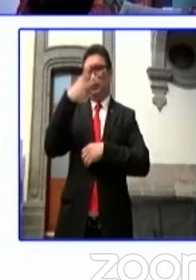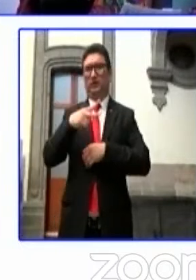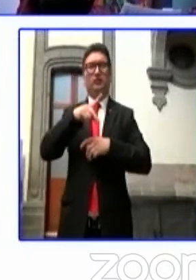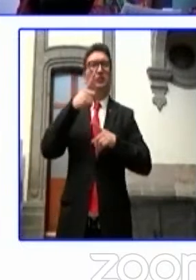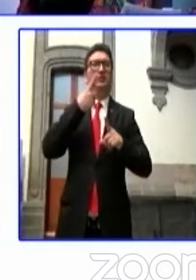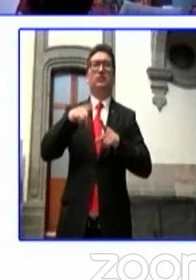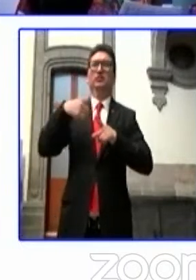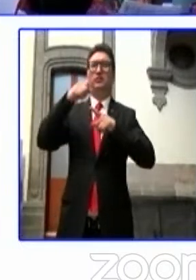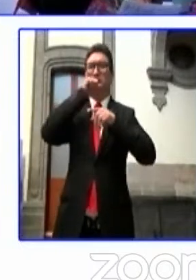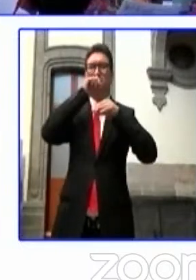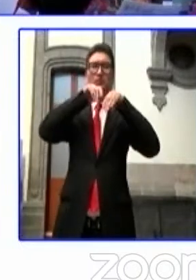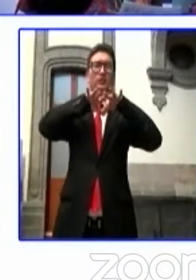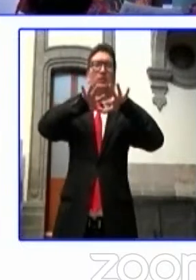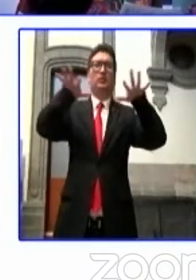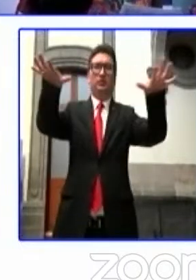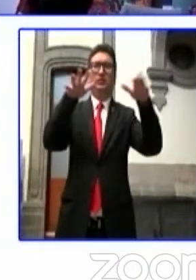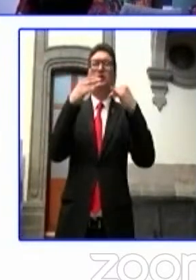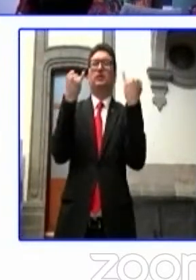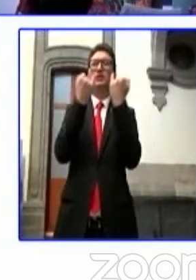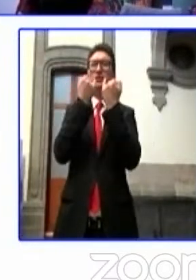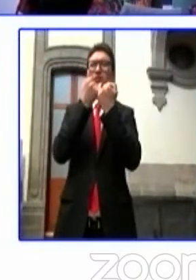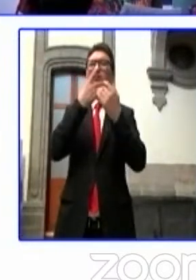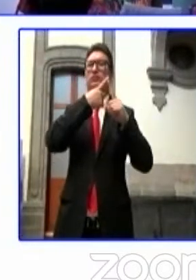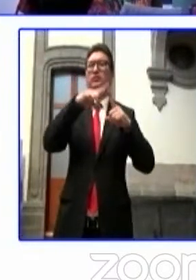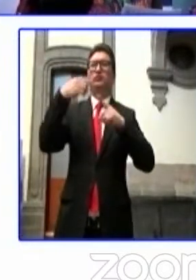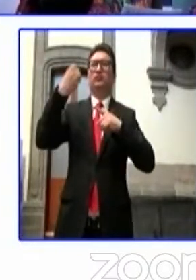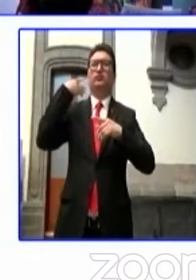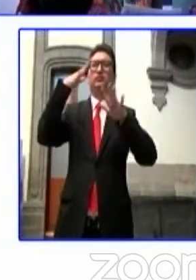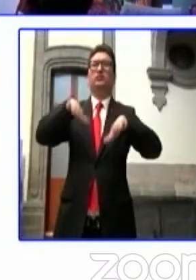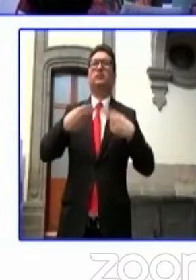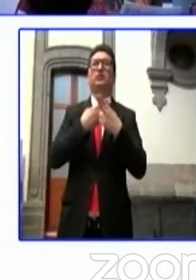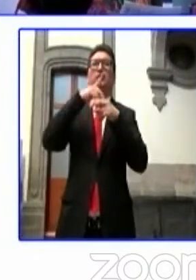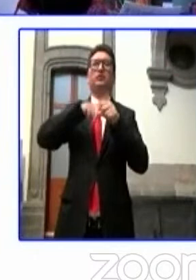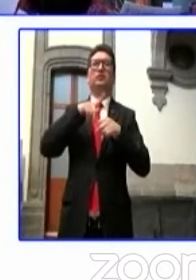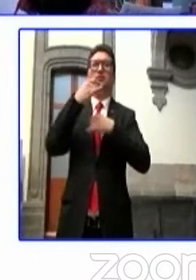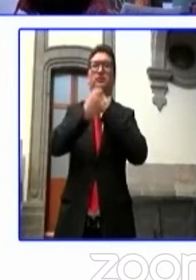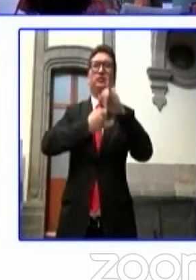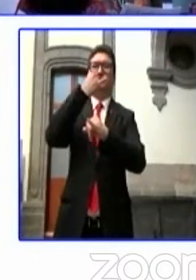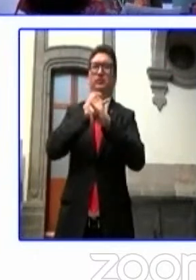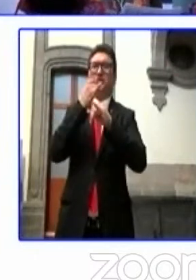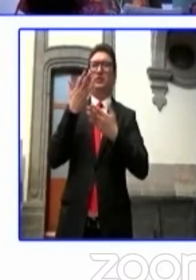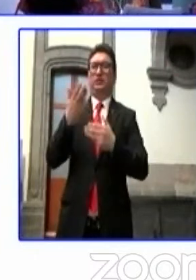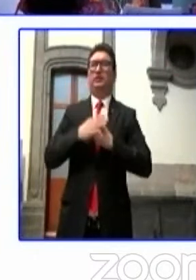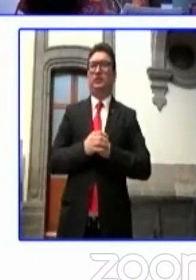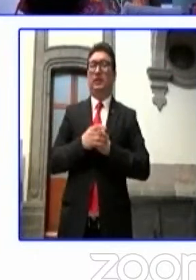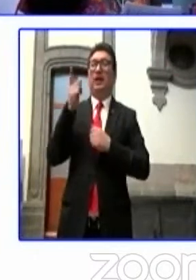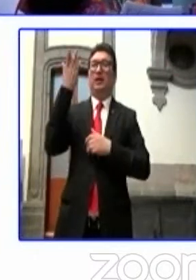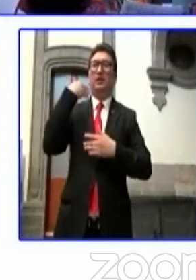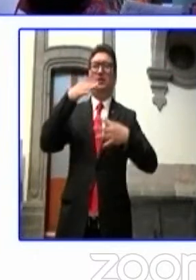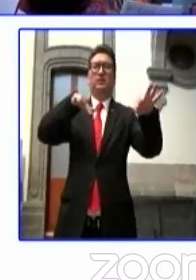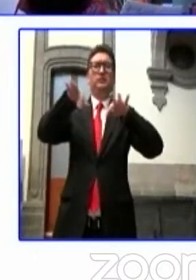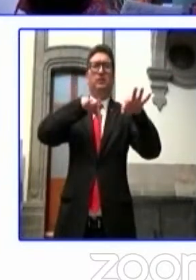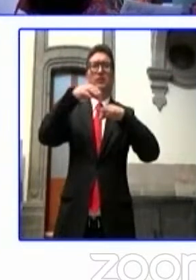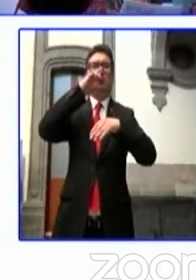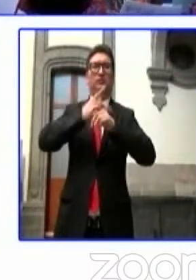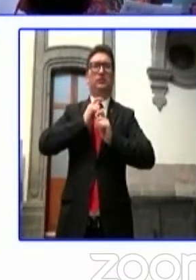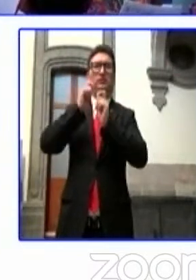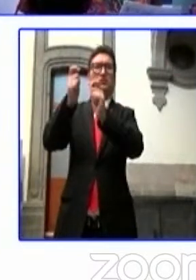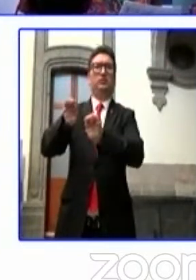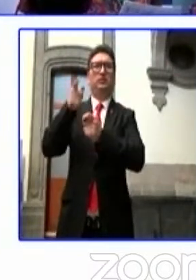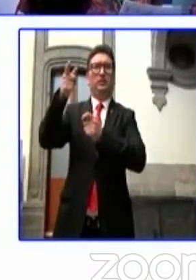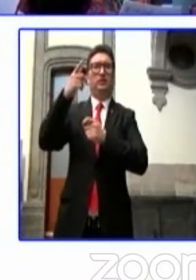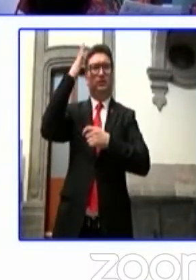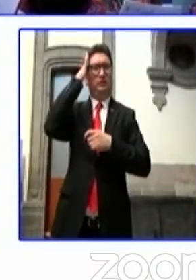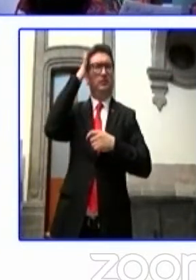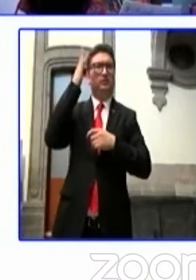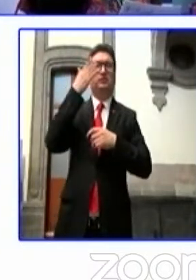medios de comunicación, así como en diferentes foros nacionales e internacionales. Ha laborado como titular de los sectores